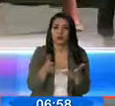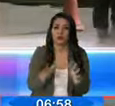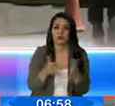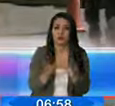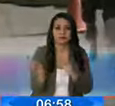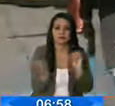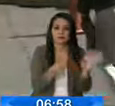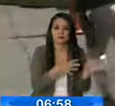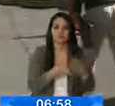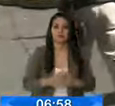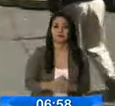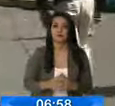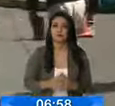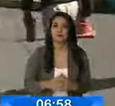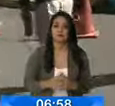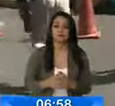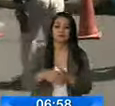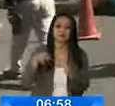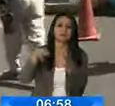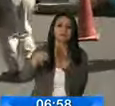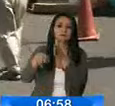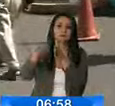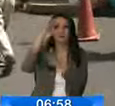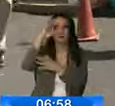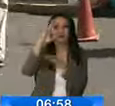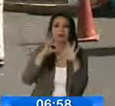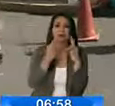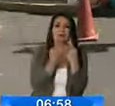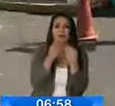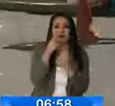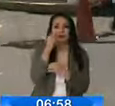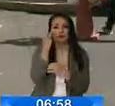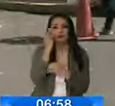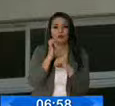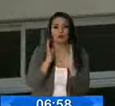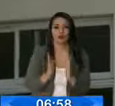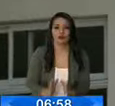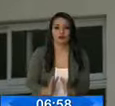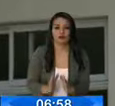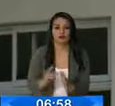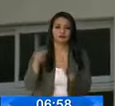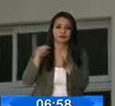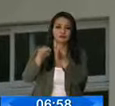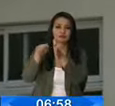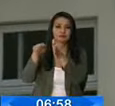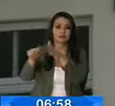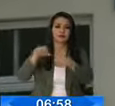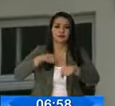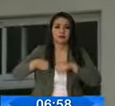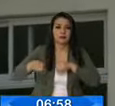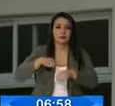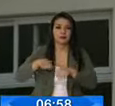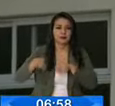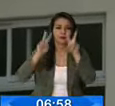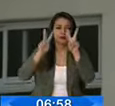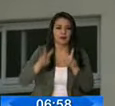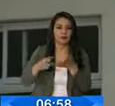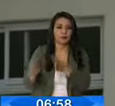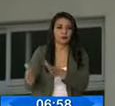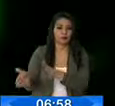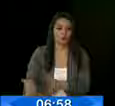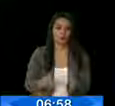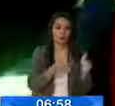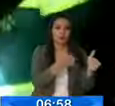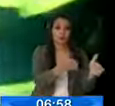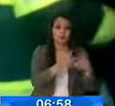vehículo. Hasta el departamento forense de la policía llegaron familiares de la pareja de ecuatorianos para realizar los trámites de defunción y retirar los